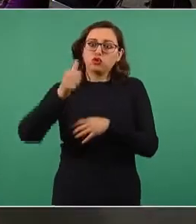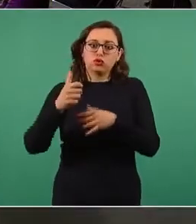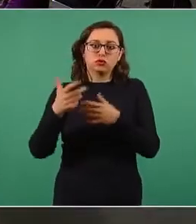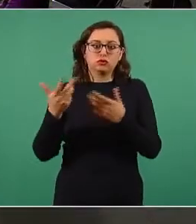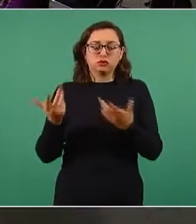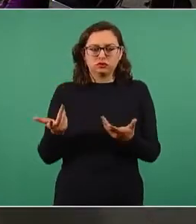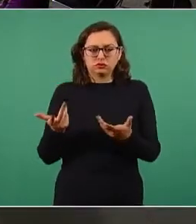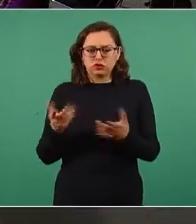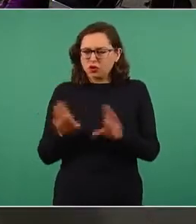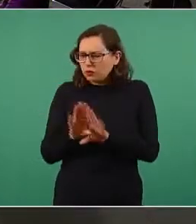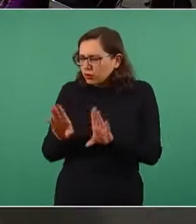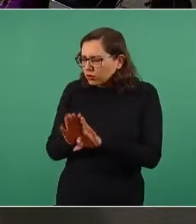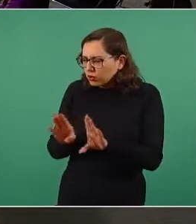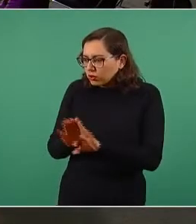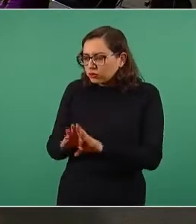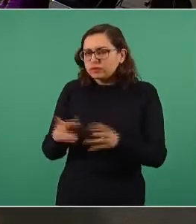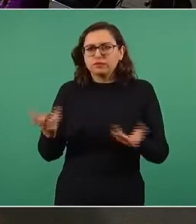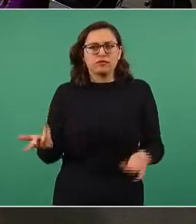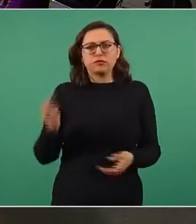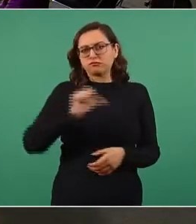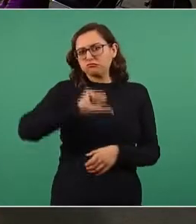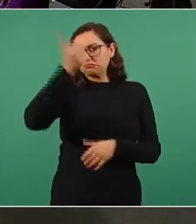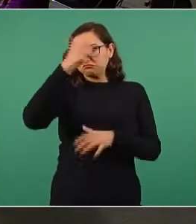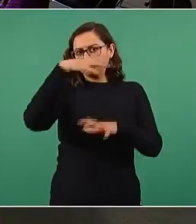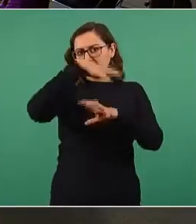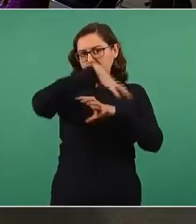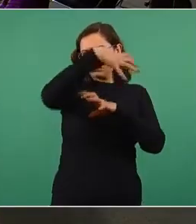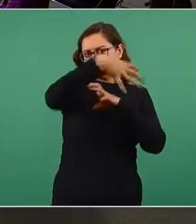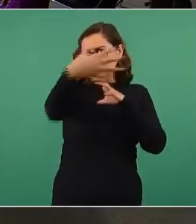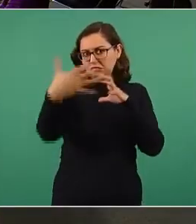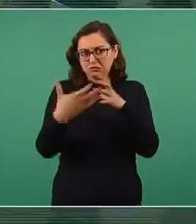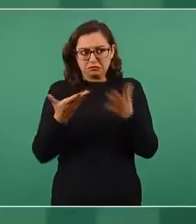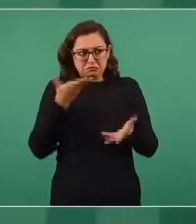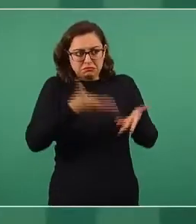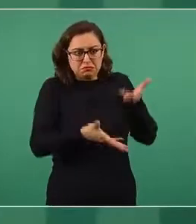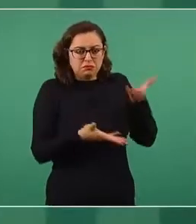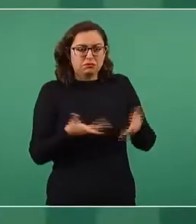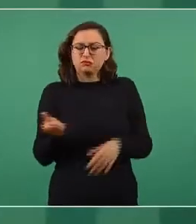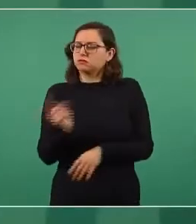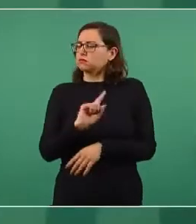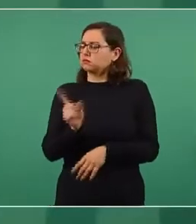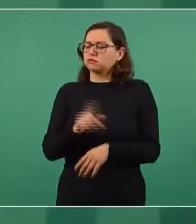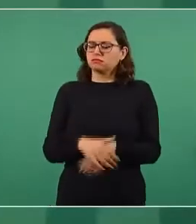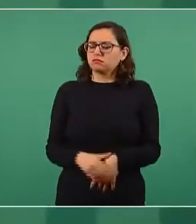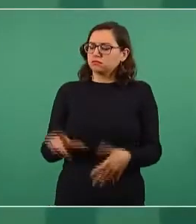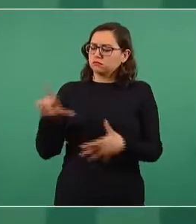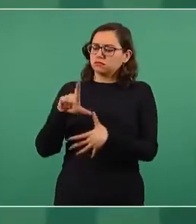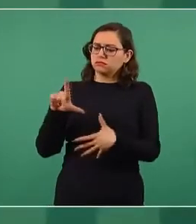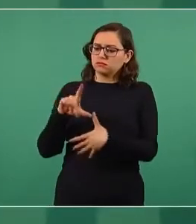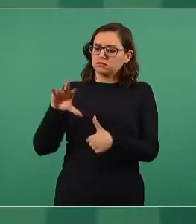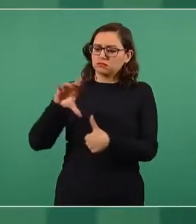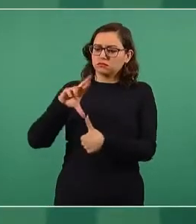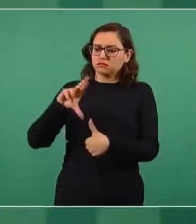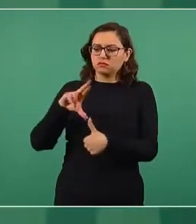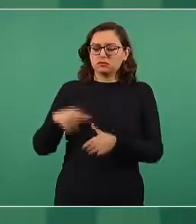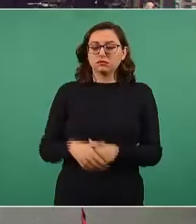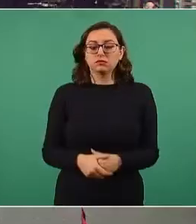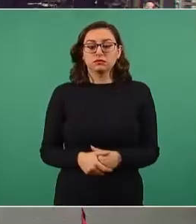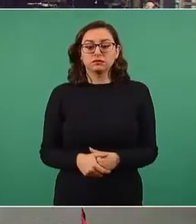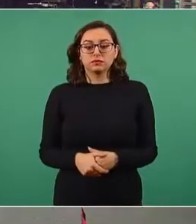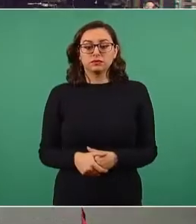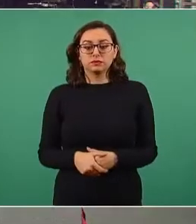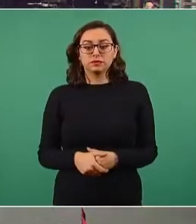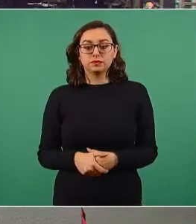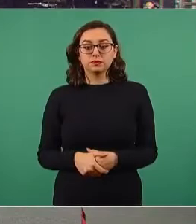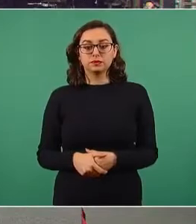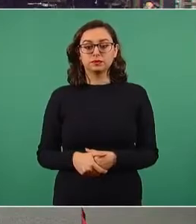¿Fuera de qué, perdón? ¿De Latinoamérica? ¿Algún país? No, básicamente son países de América Latina y el Caribe. Gracias. Sí. Usted,